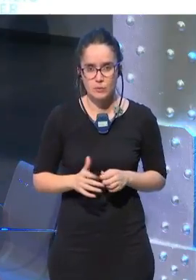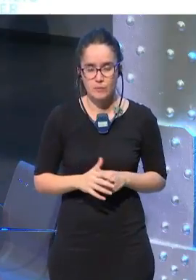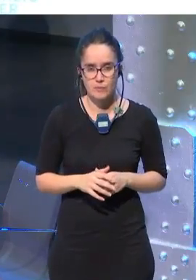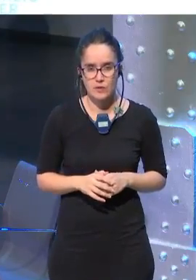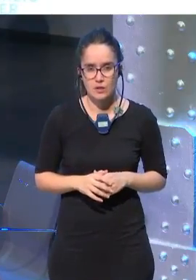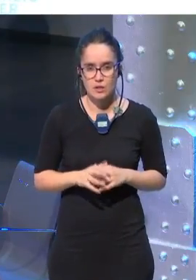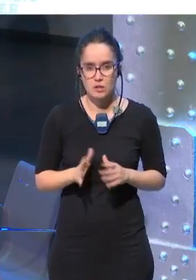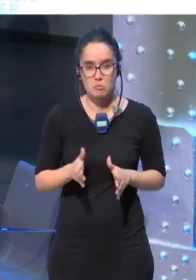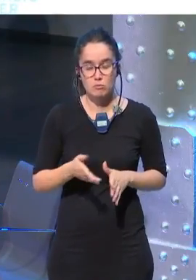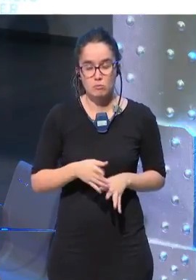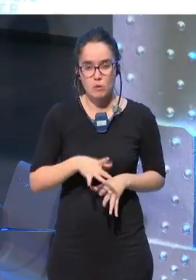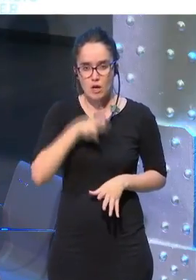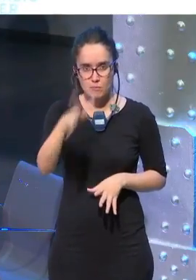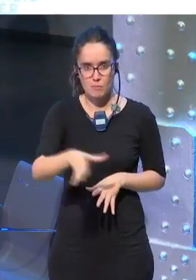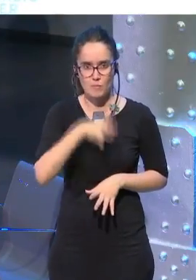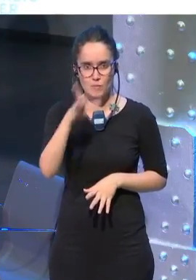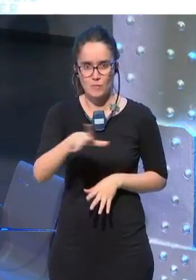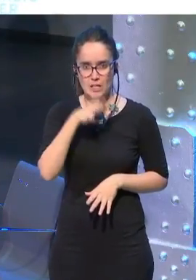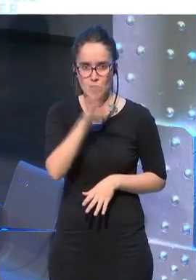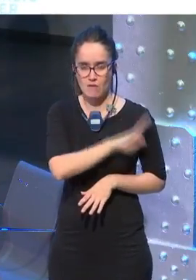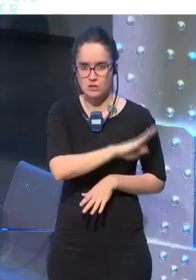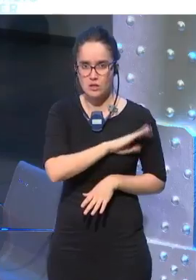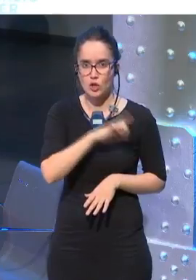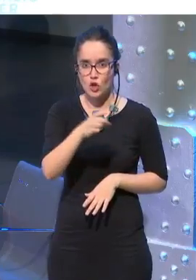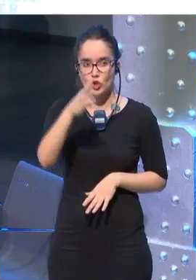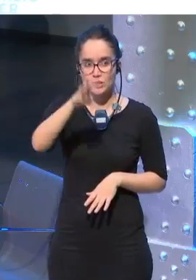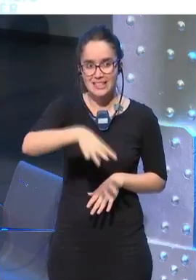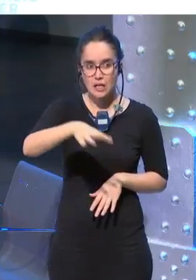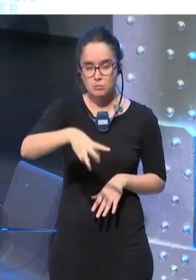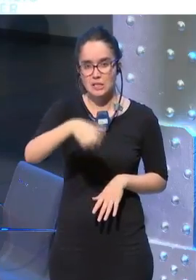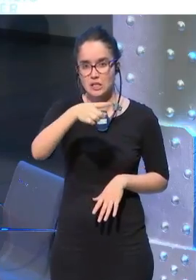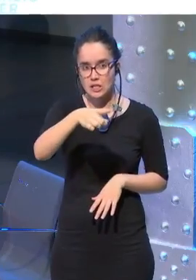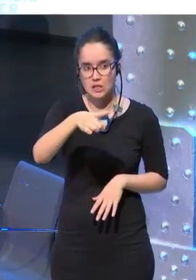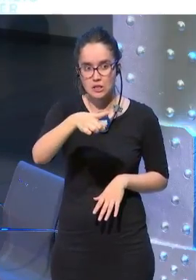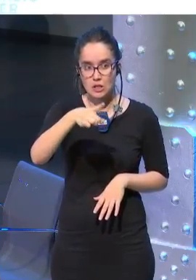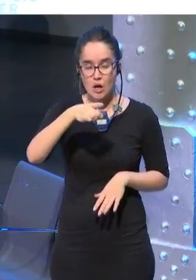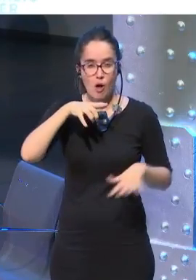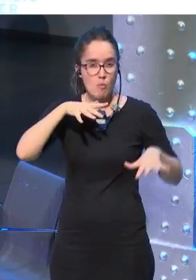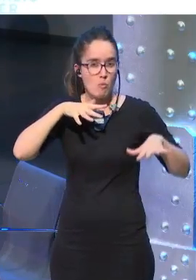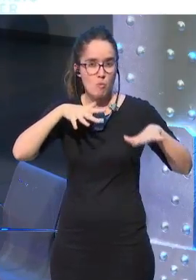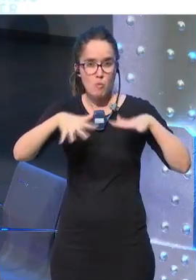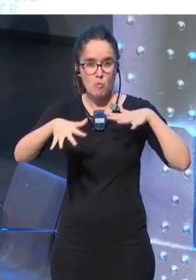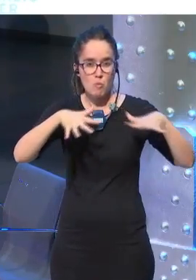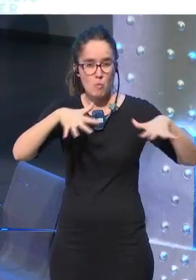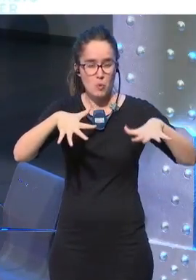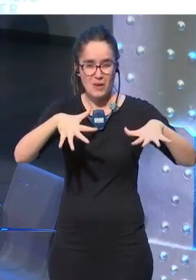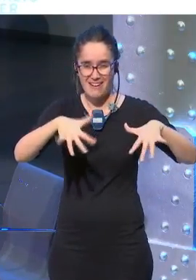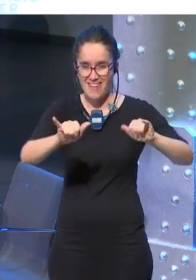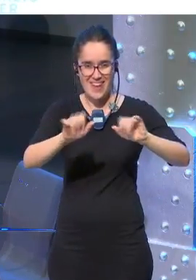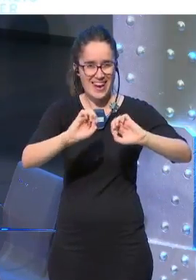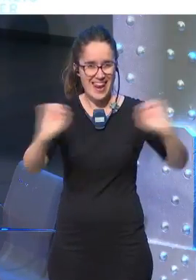Y es muy impresionante, de verdad. Estuvo ahí 3 meses, no se movió un solo